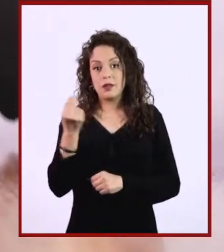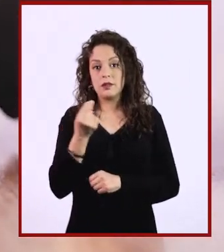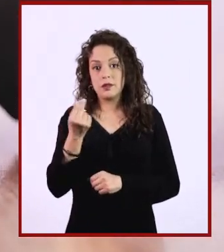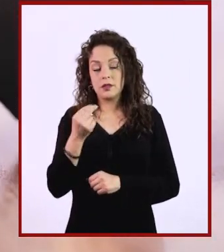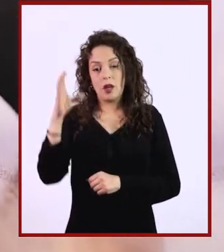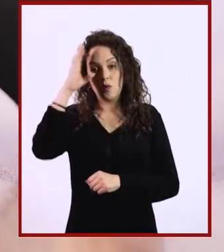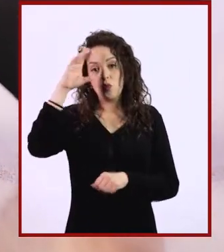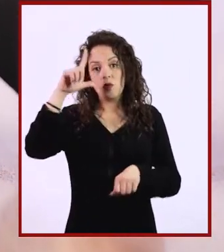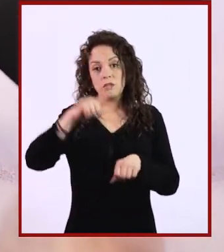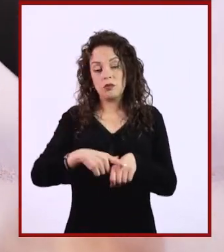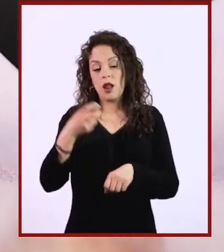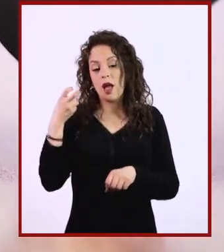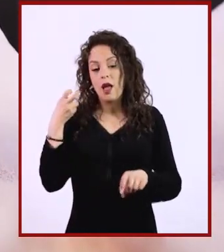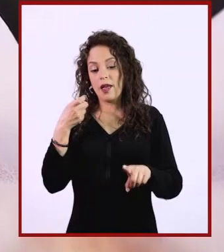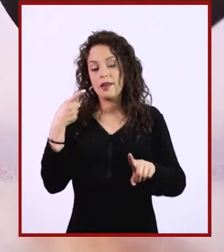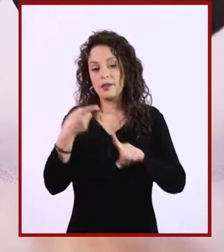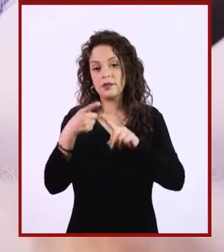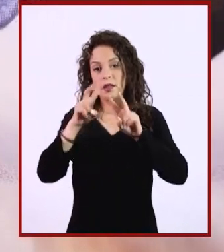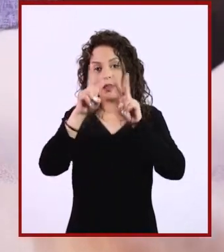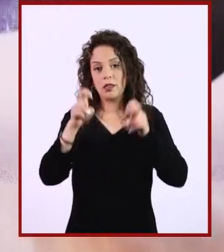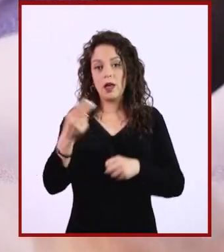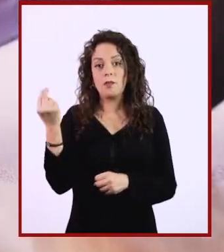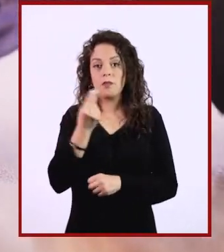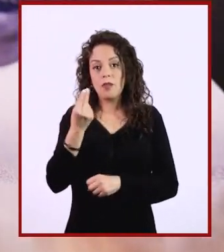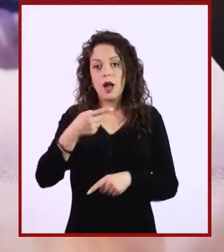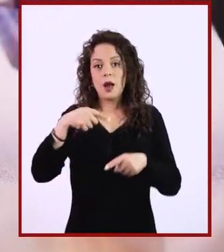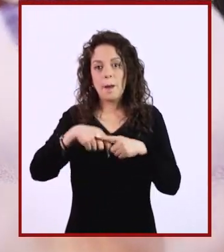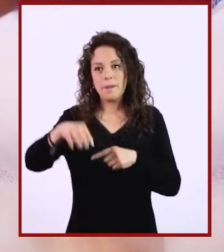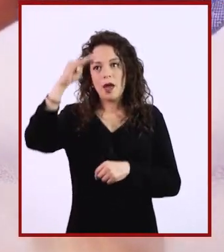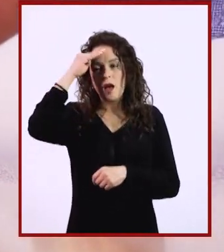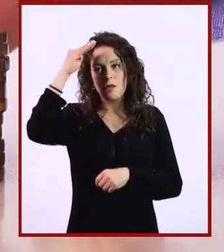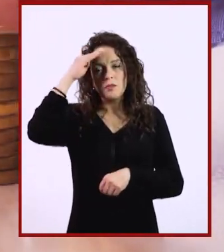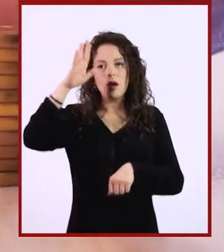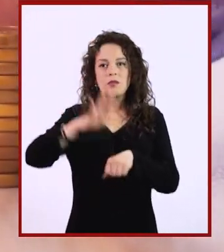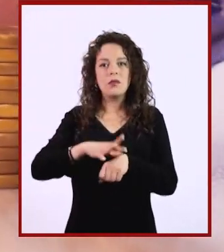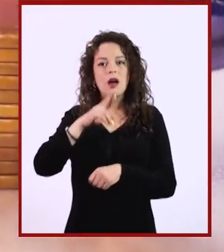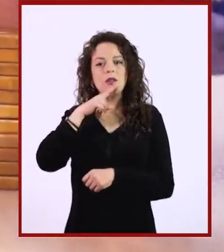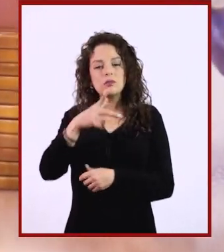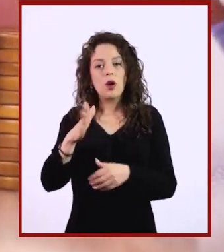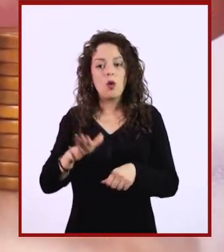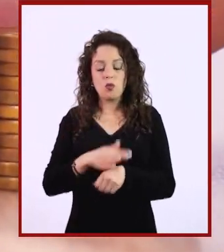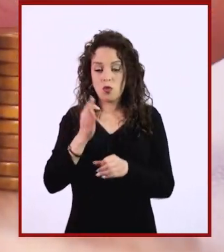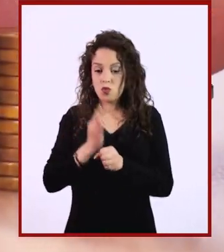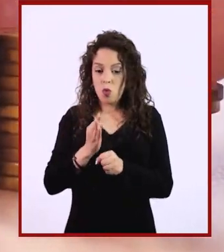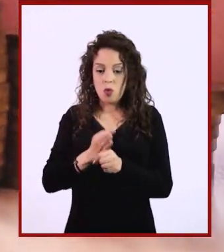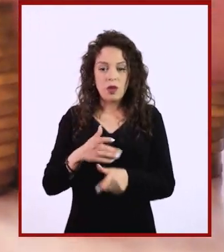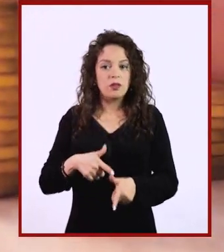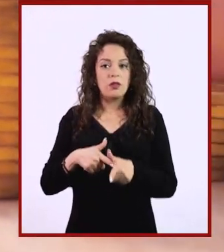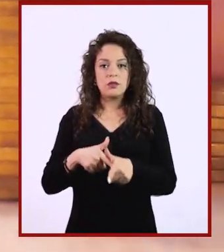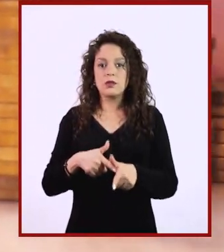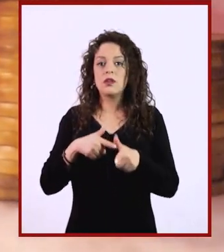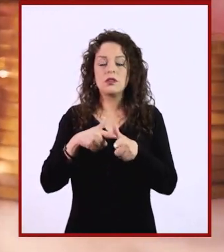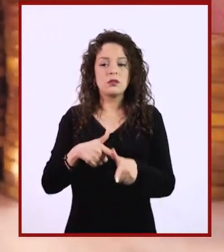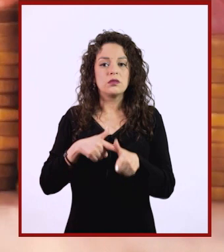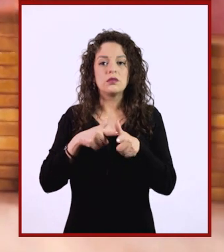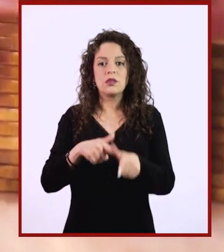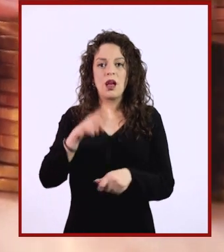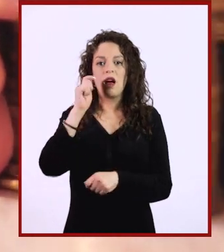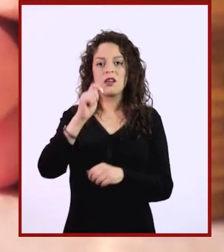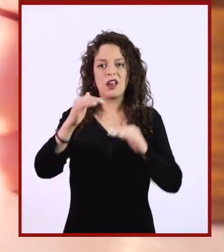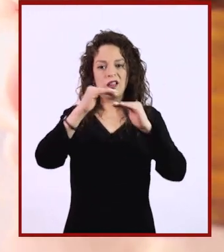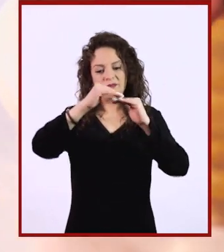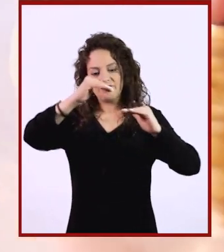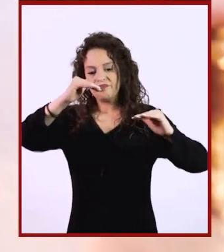cuestión cultural de generar esta conciencia de que seguimos viviendo en un sistema desigual, en un sistema